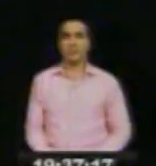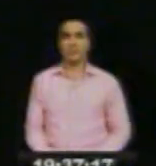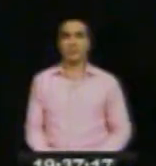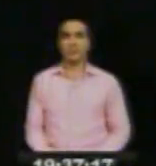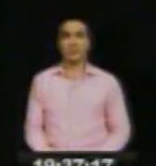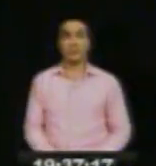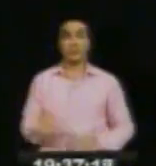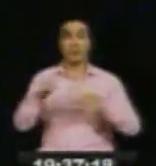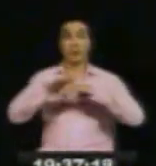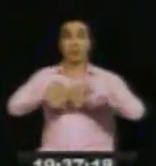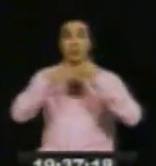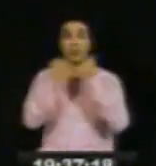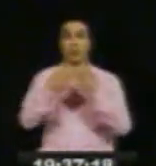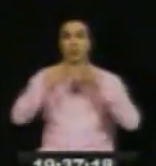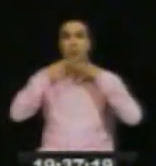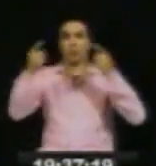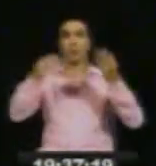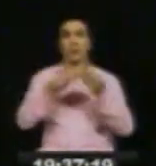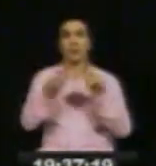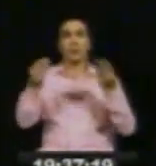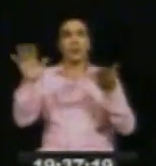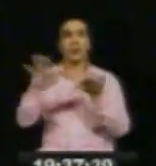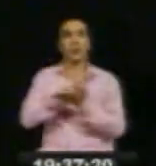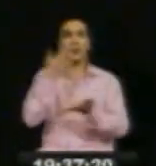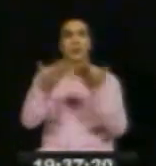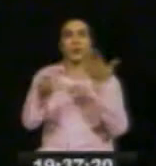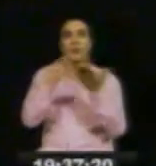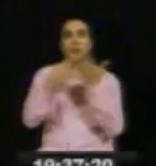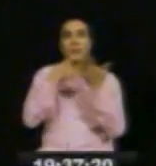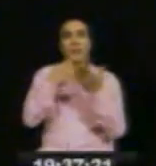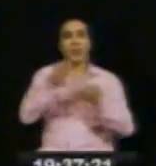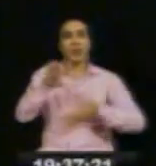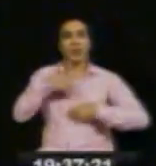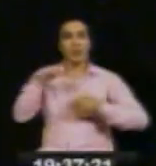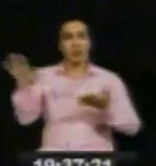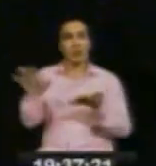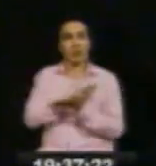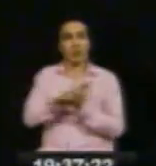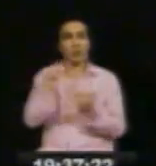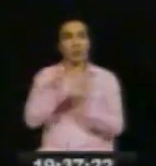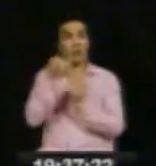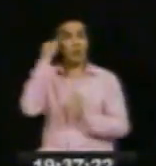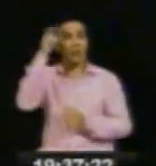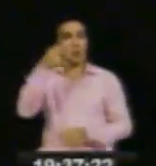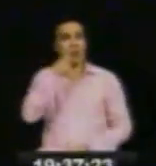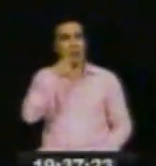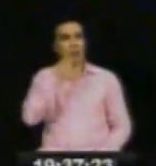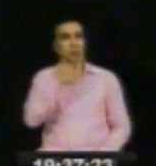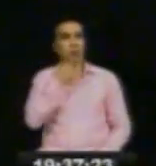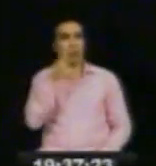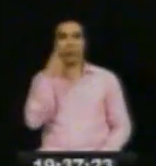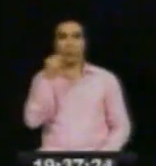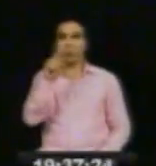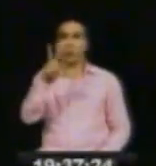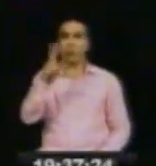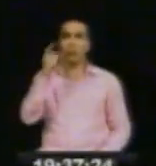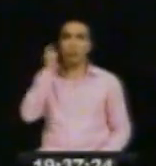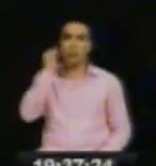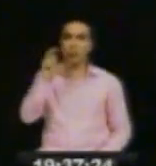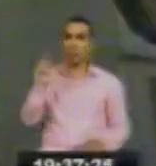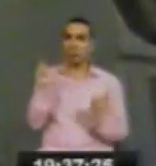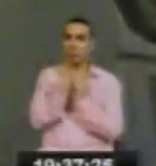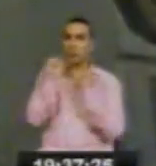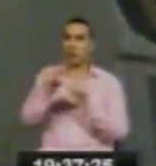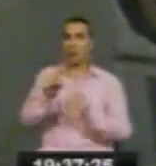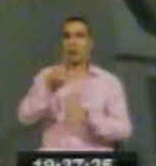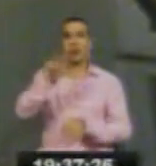En redes sociales ha circulado material escolar que supuestamente adoctrina a los estudiantes con ideología de género. Si bien no se trata de textos de Ecuador, es lo que